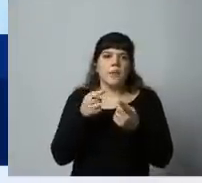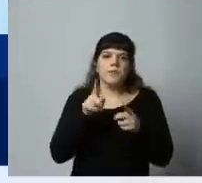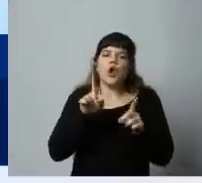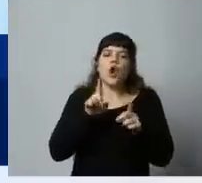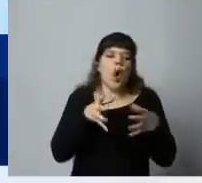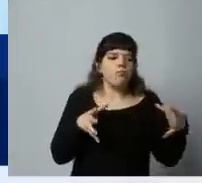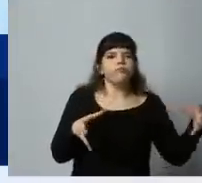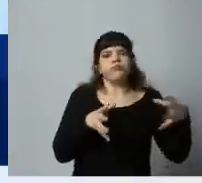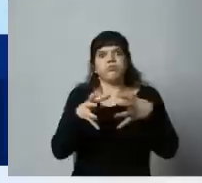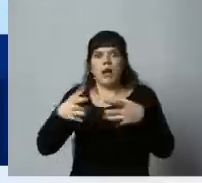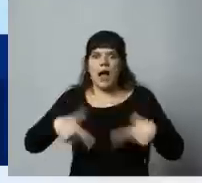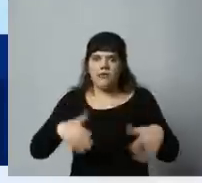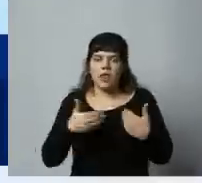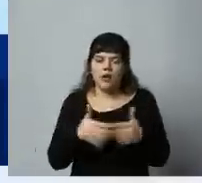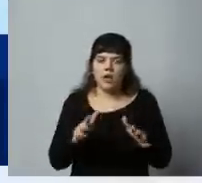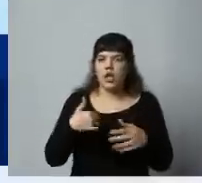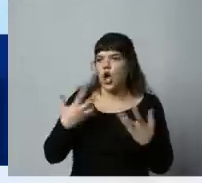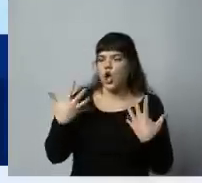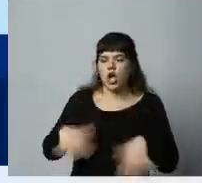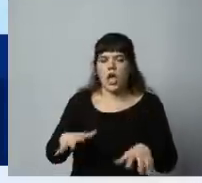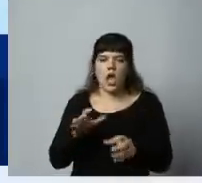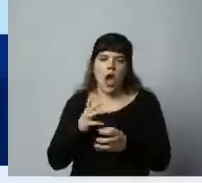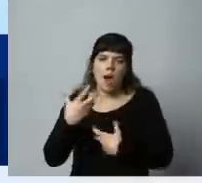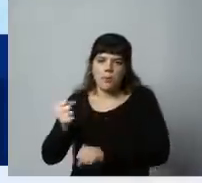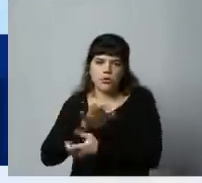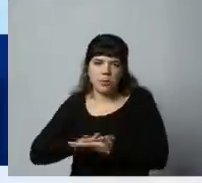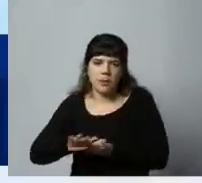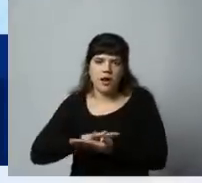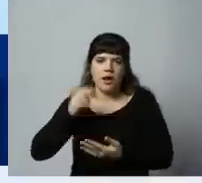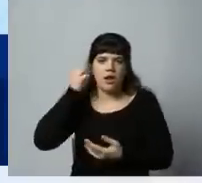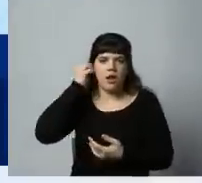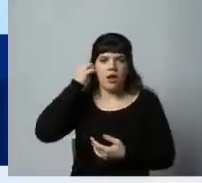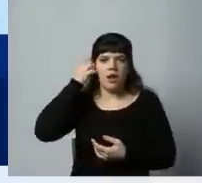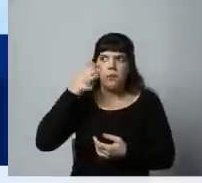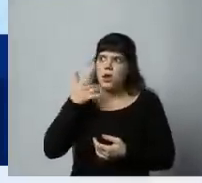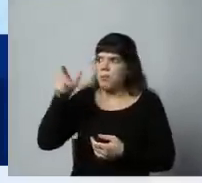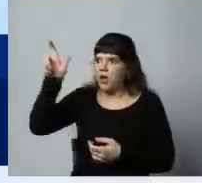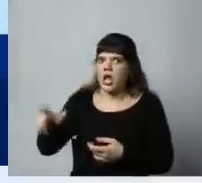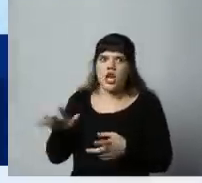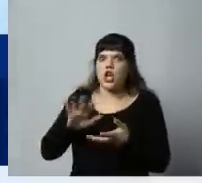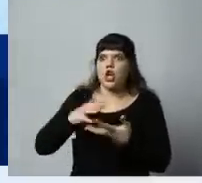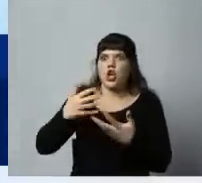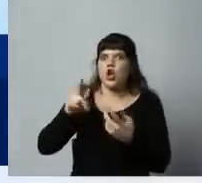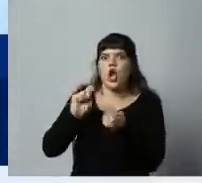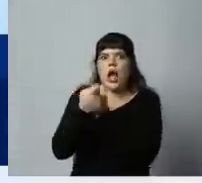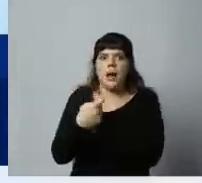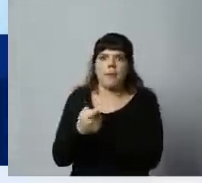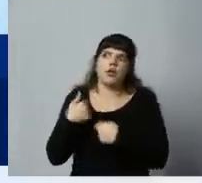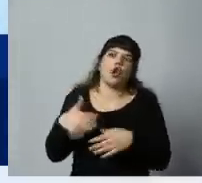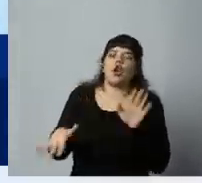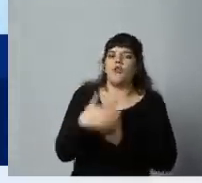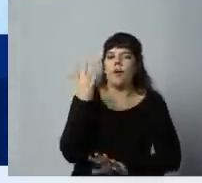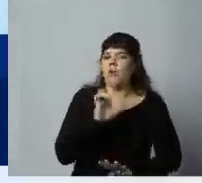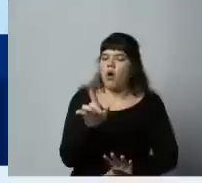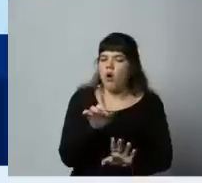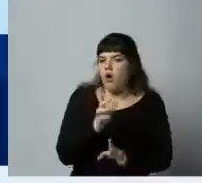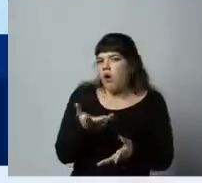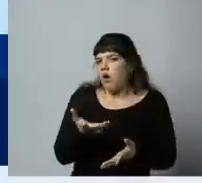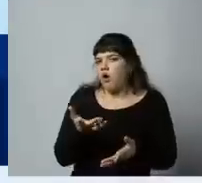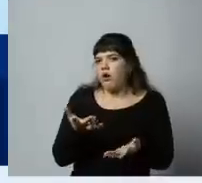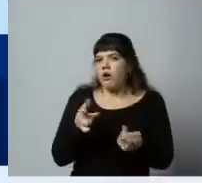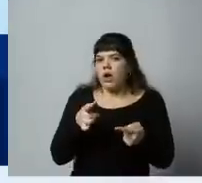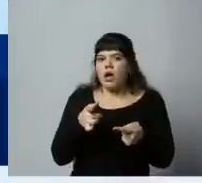acercó oficialmente a decir Bueno hasta acá llegué y si no cambian al fiscal nosotros nos vamos pero evidentemente es